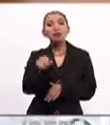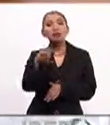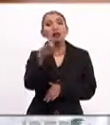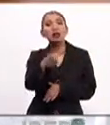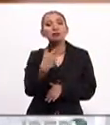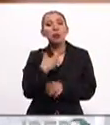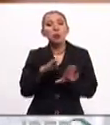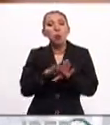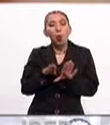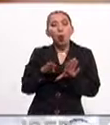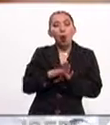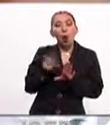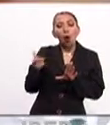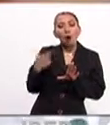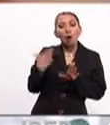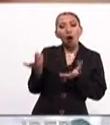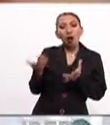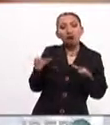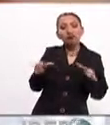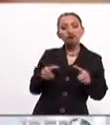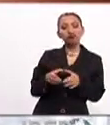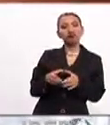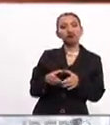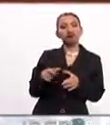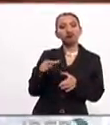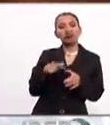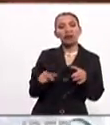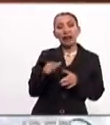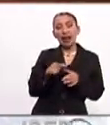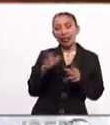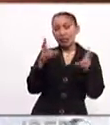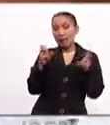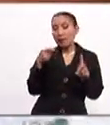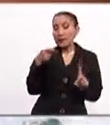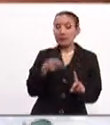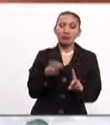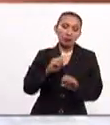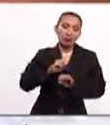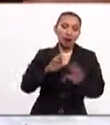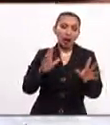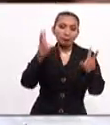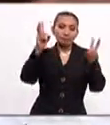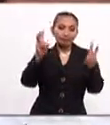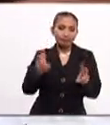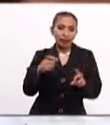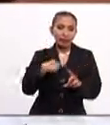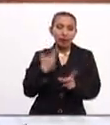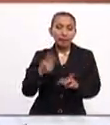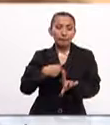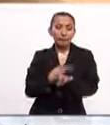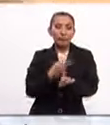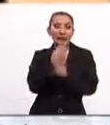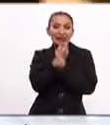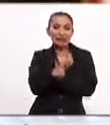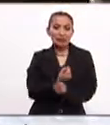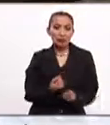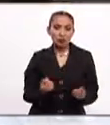manera que fue una especie de mini sínodo. Y el tema central fue efectivamente el tema de la pederastia